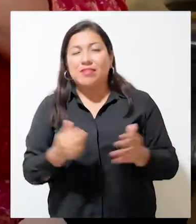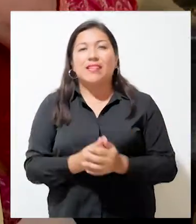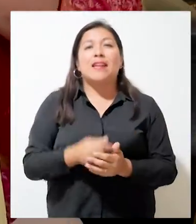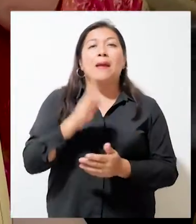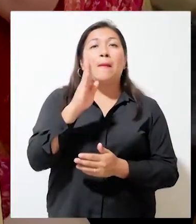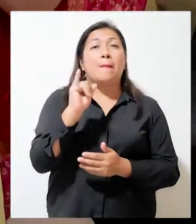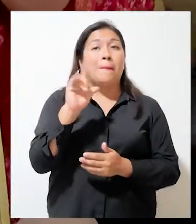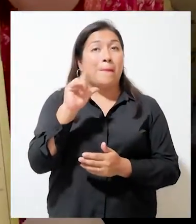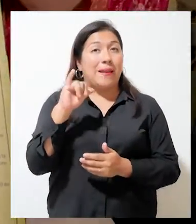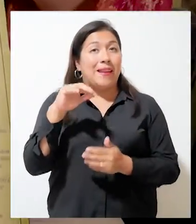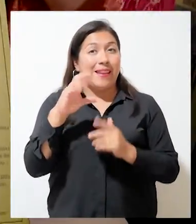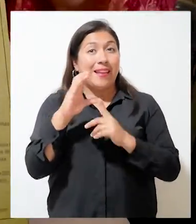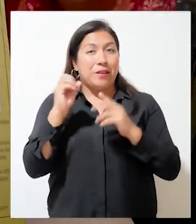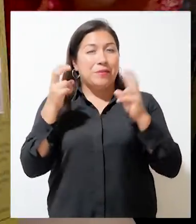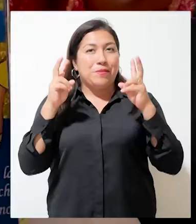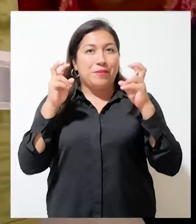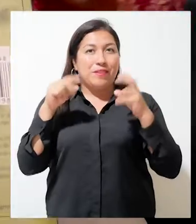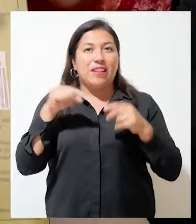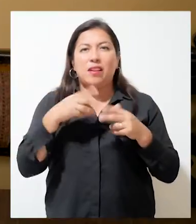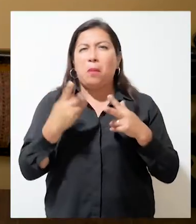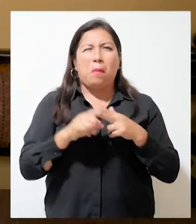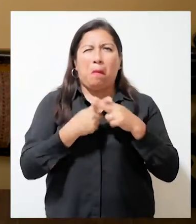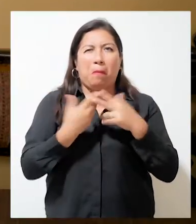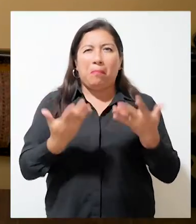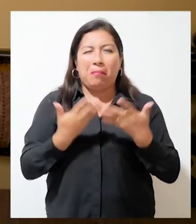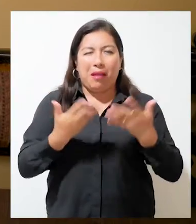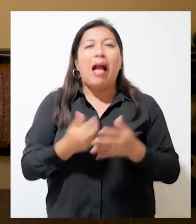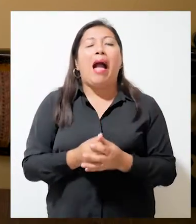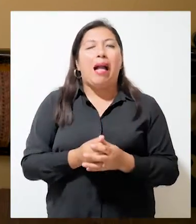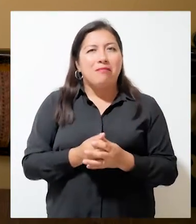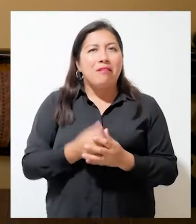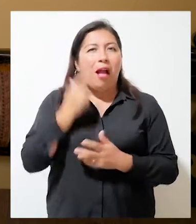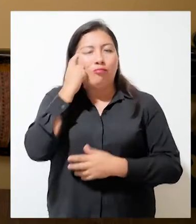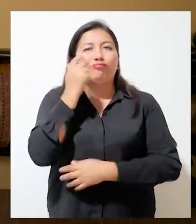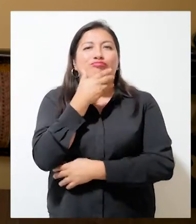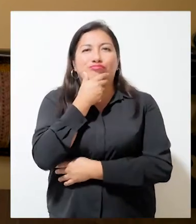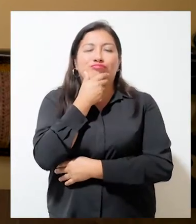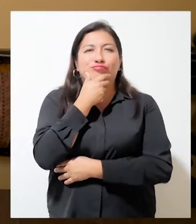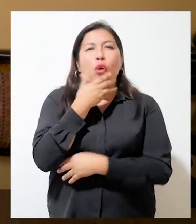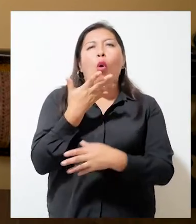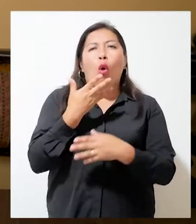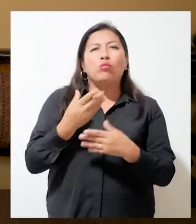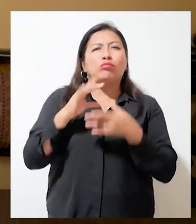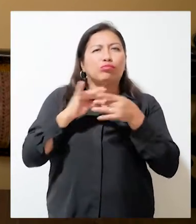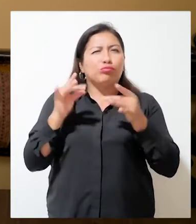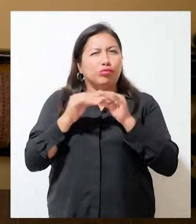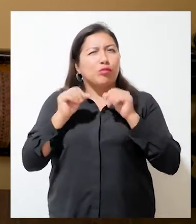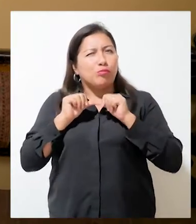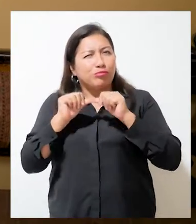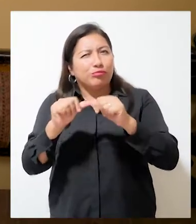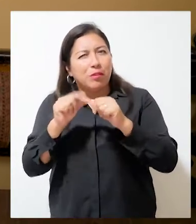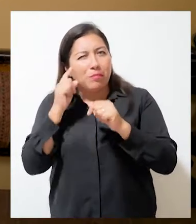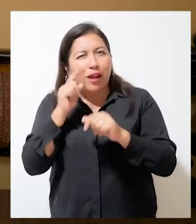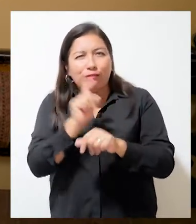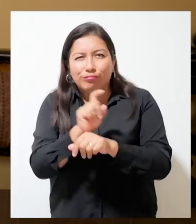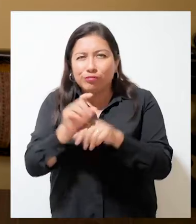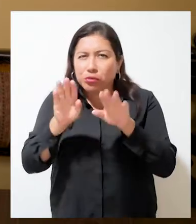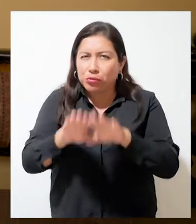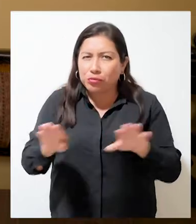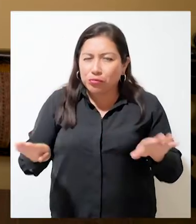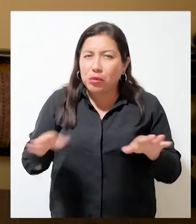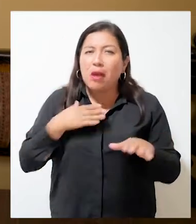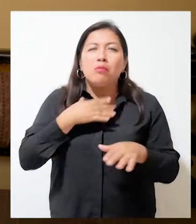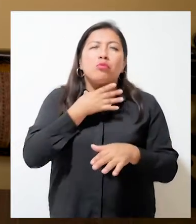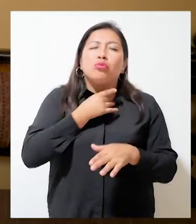formato. Viringo nace con el afán de poder seguir contando cuentos a los niños. Me